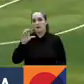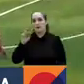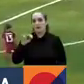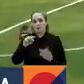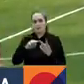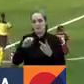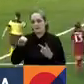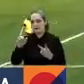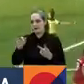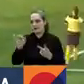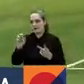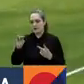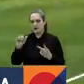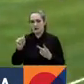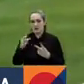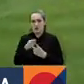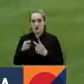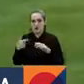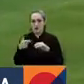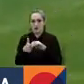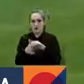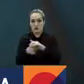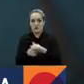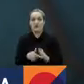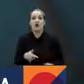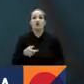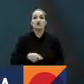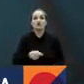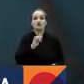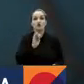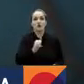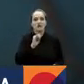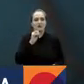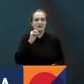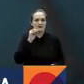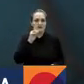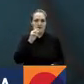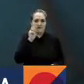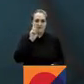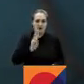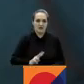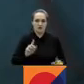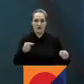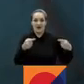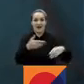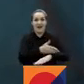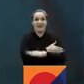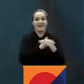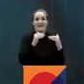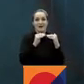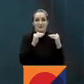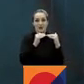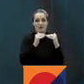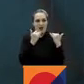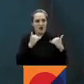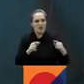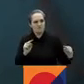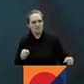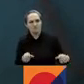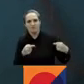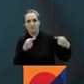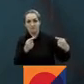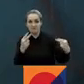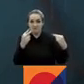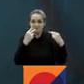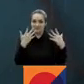Terra. La próxima fecha de Colombia será este jueves ante Venezuela, rival con el que empataron en primera ronda, y ustedes podrán acompañar a la tricolor gracias